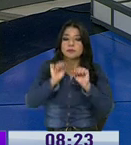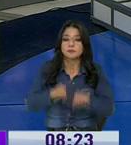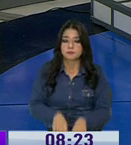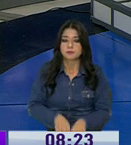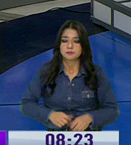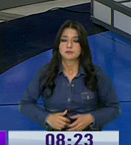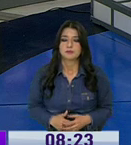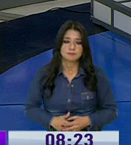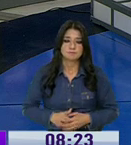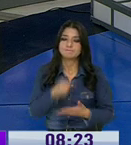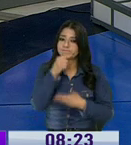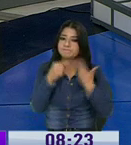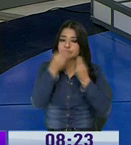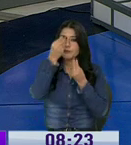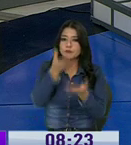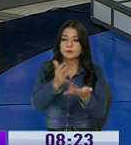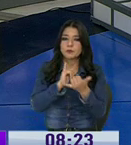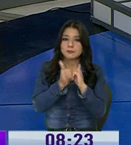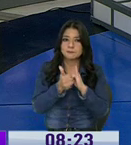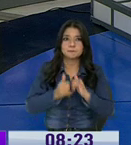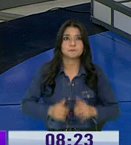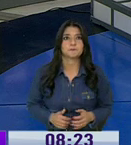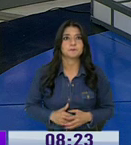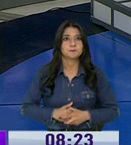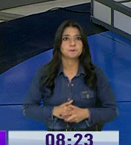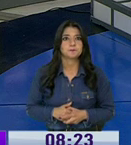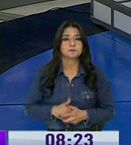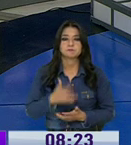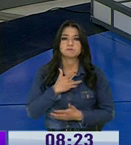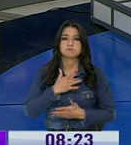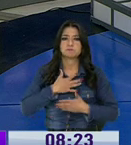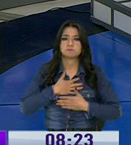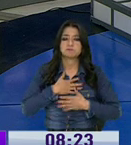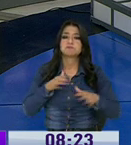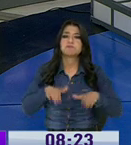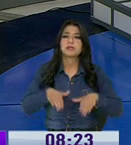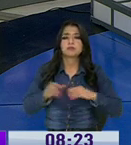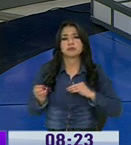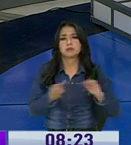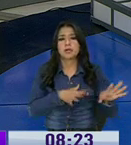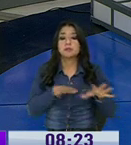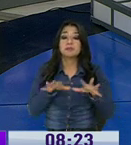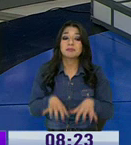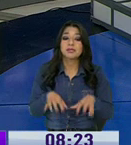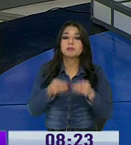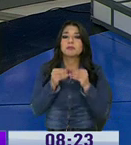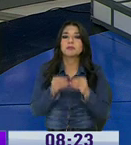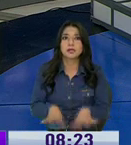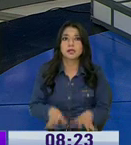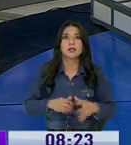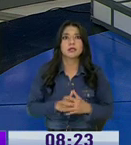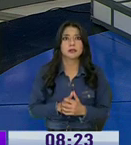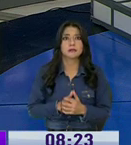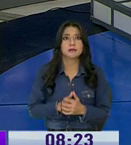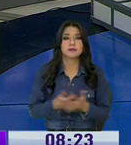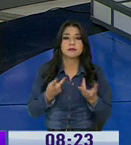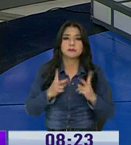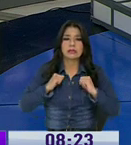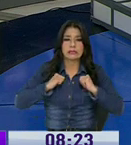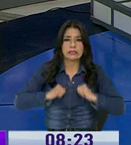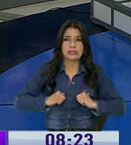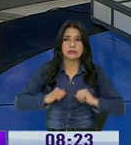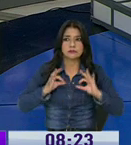puedan hacerlos volver a casa. Qué pena, muchos perritos abandonados. Muchos, muchos. Y sabes qué, ¿no? Lo más triste es que